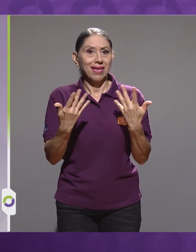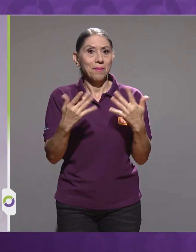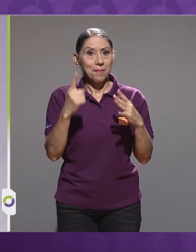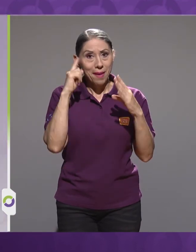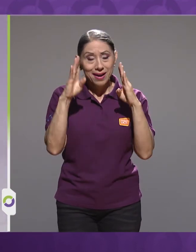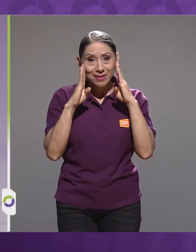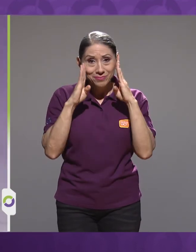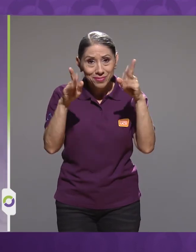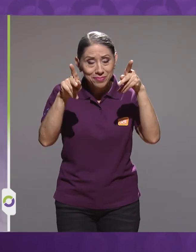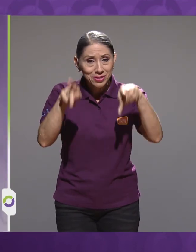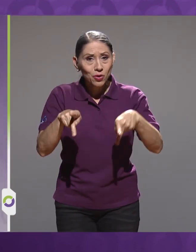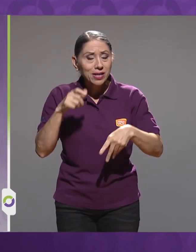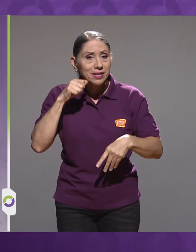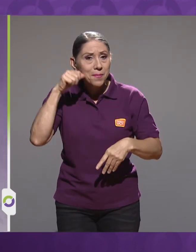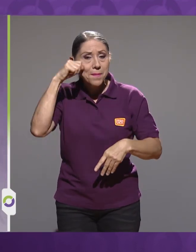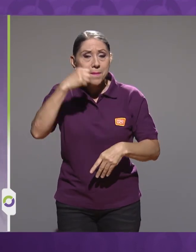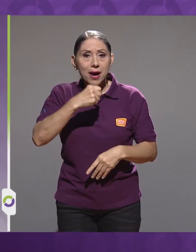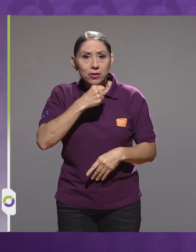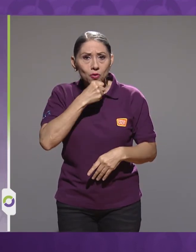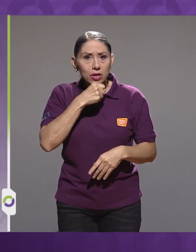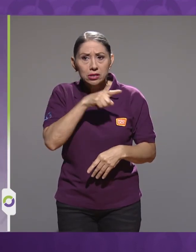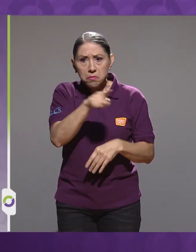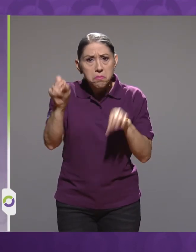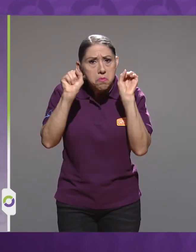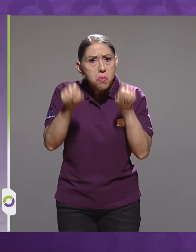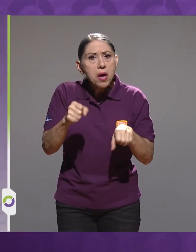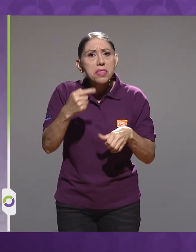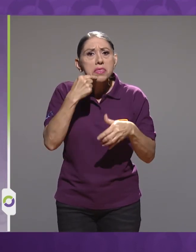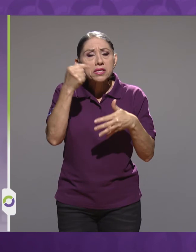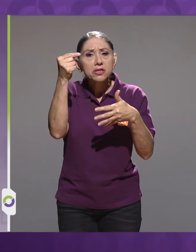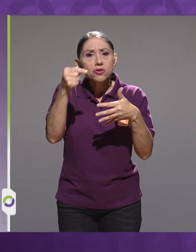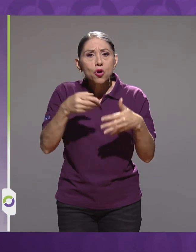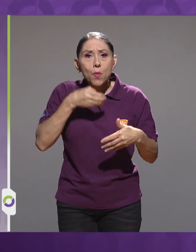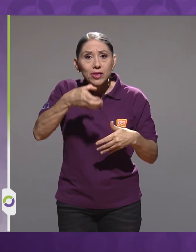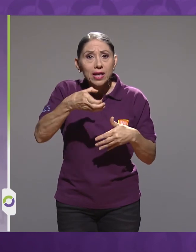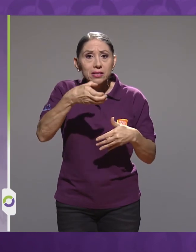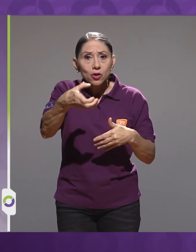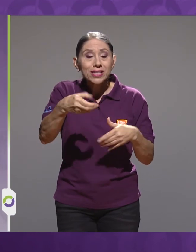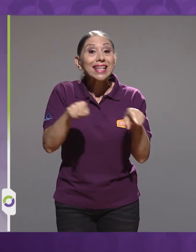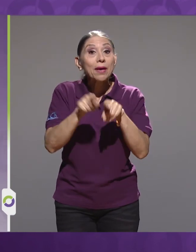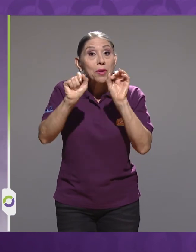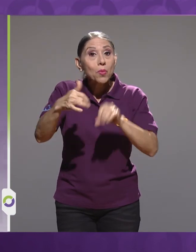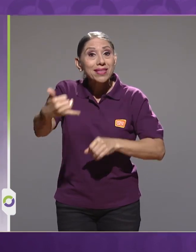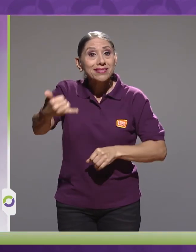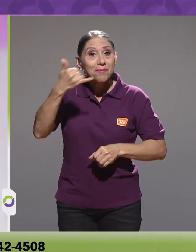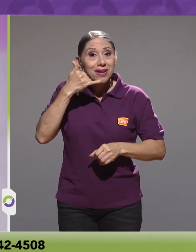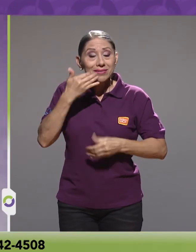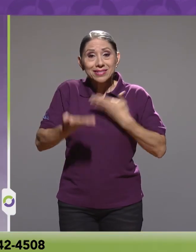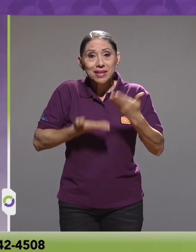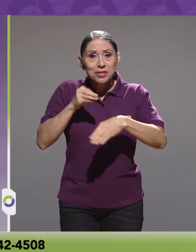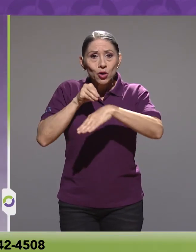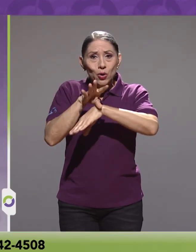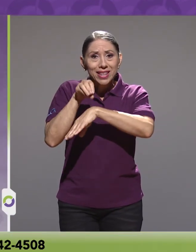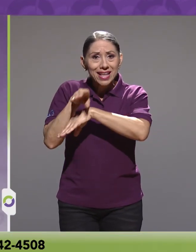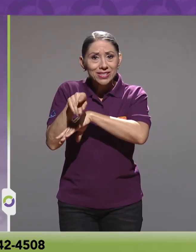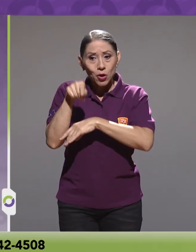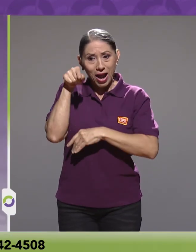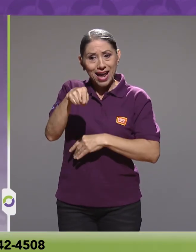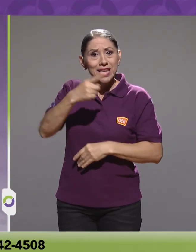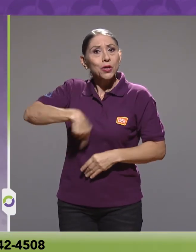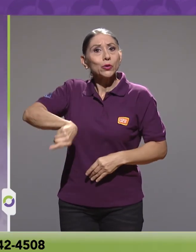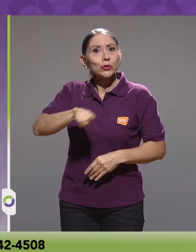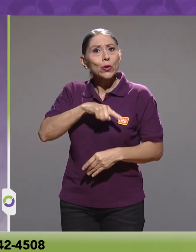personas mayores y ahí también nos podrían dar algunas recomendaciones. Pueden también llamarnos al servicio de orientación, que desde el